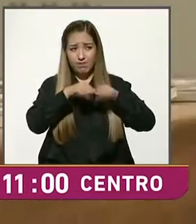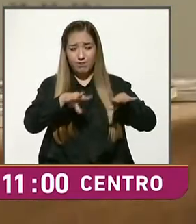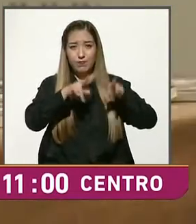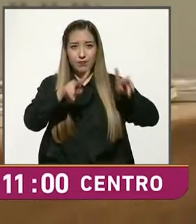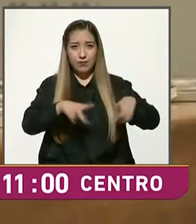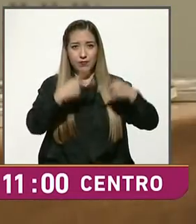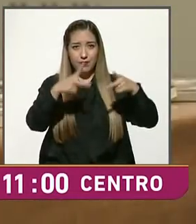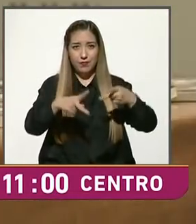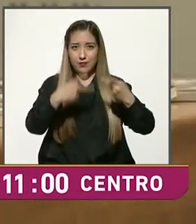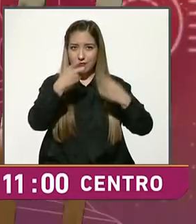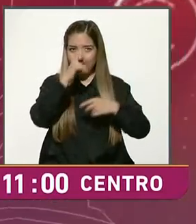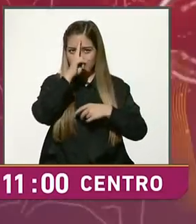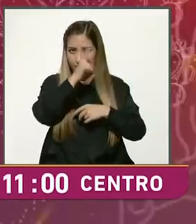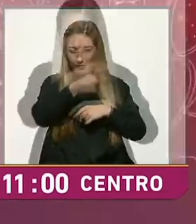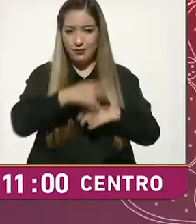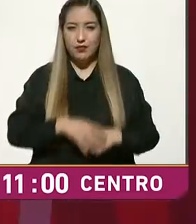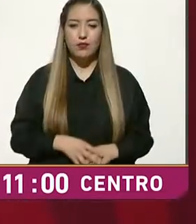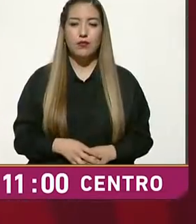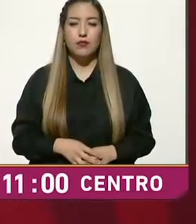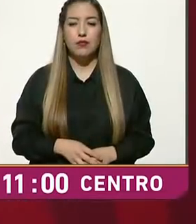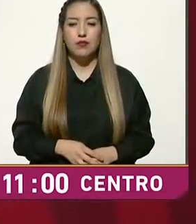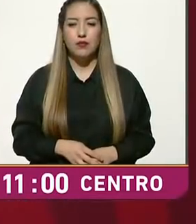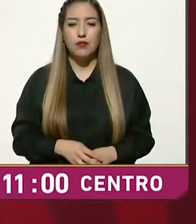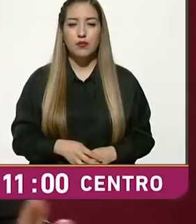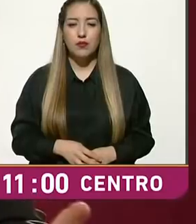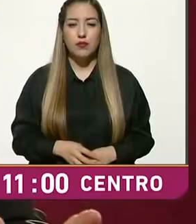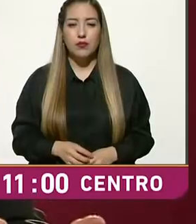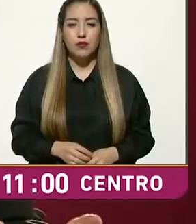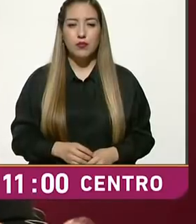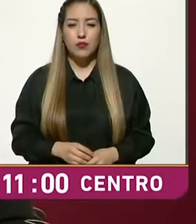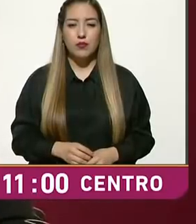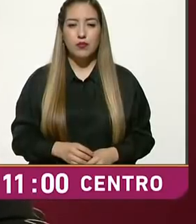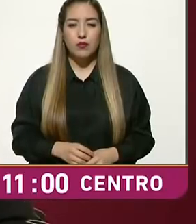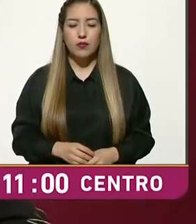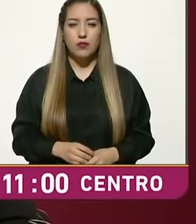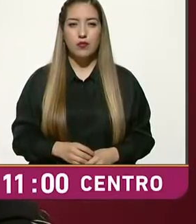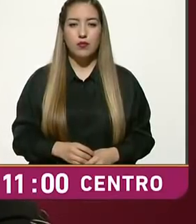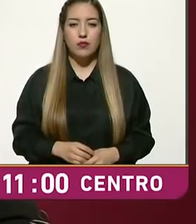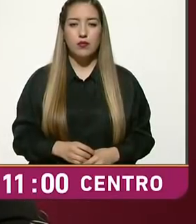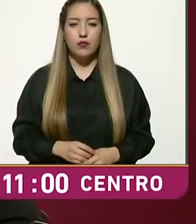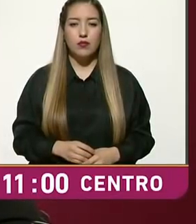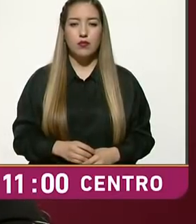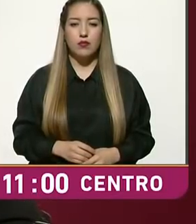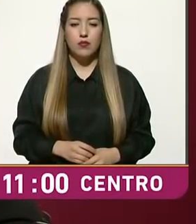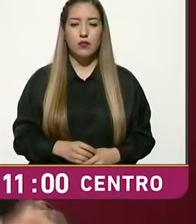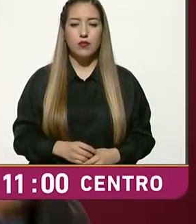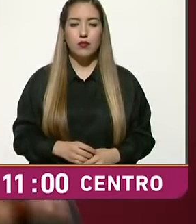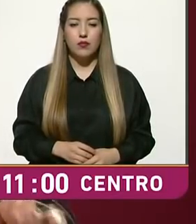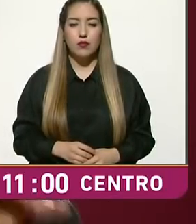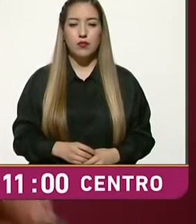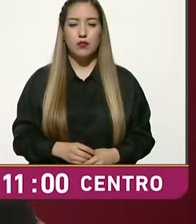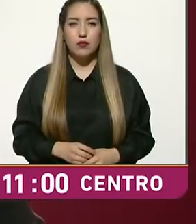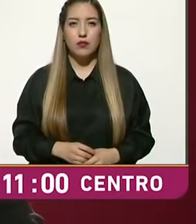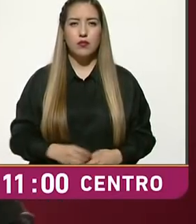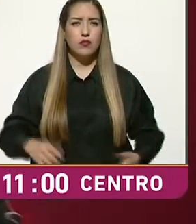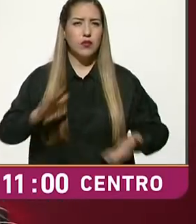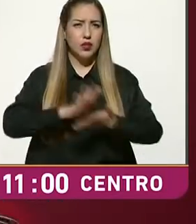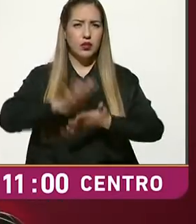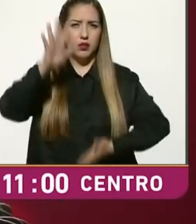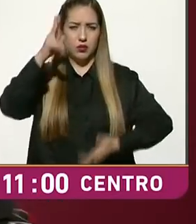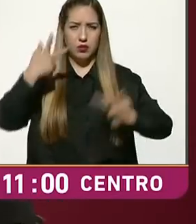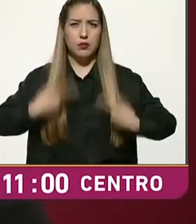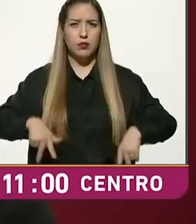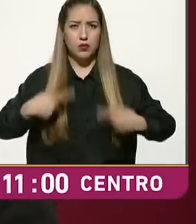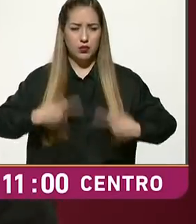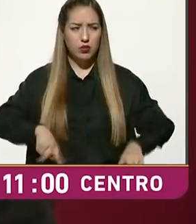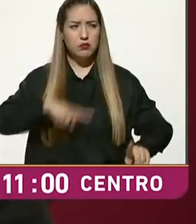cigarros electrónicos. Que tuvimos una reacción en su mayoría muy positiva. Al día siguiente, literalmente, de